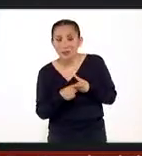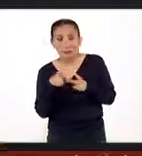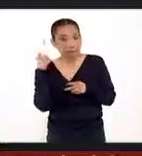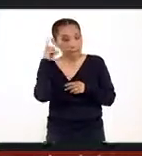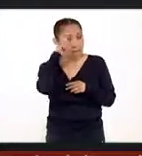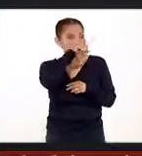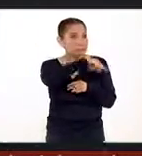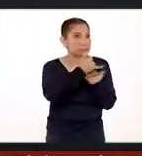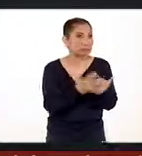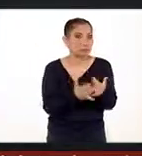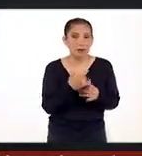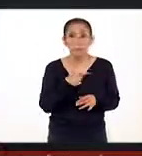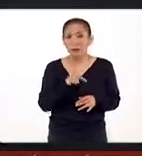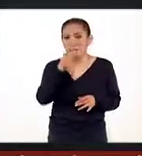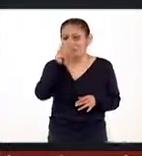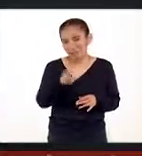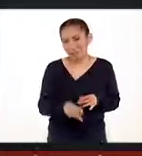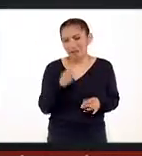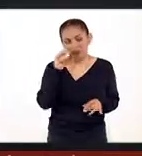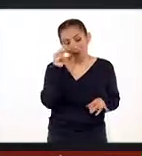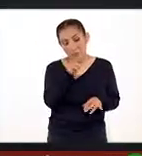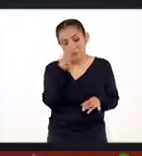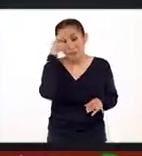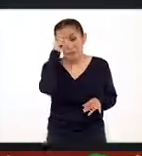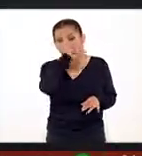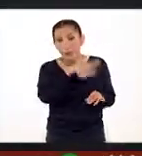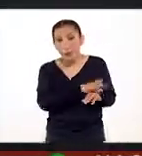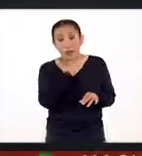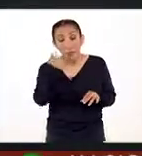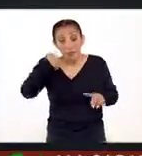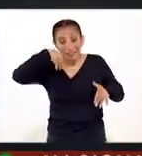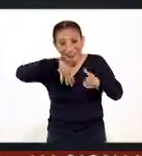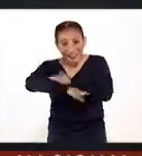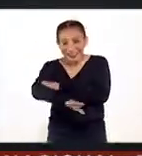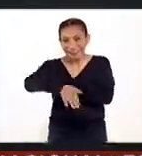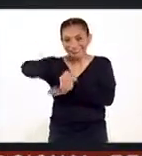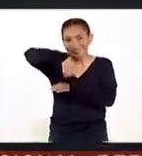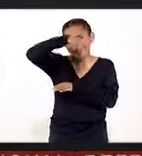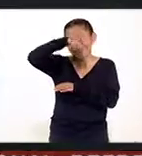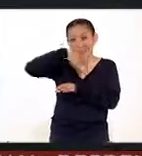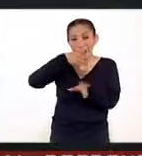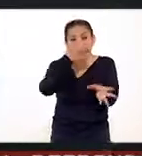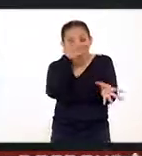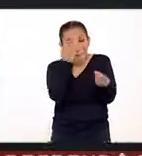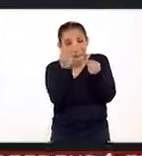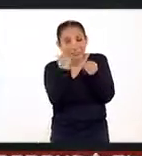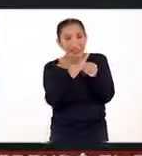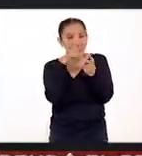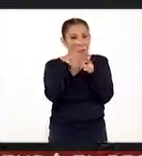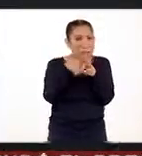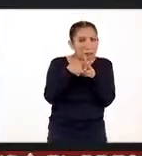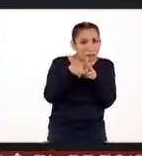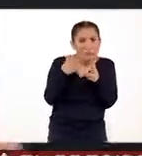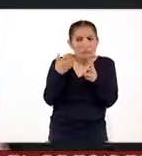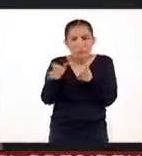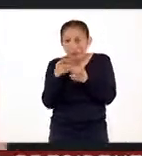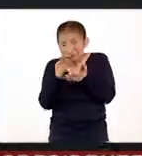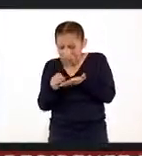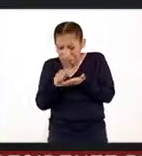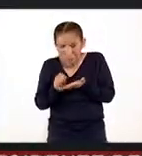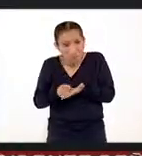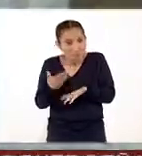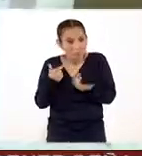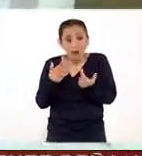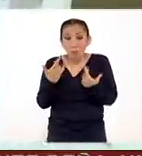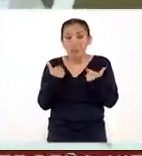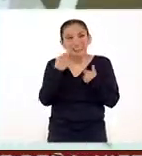son difíciles. Y en realidad las vemos difíciles porque cuando llegamos a la edad de el aprendernos fórmulas o de hacer ecuaciones,